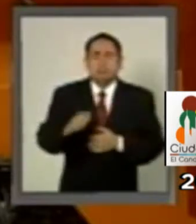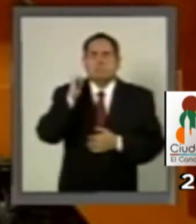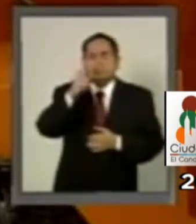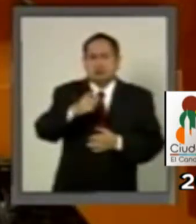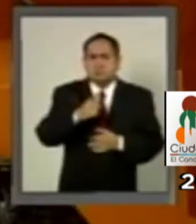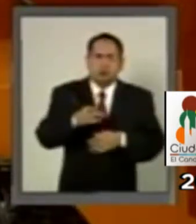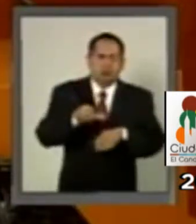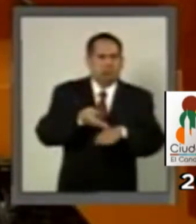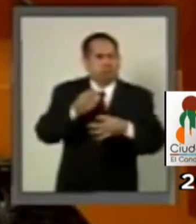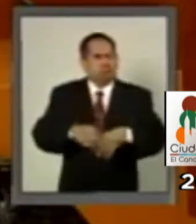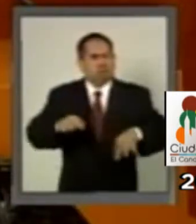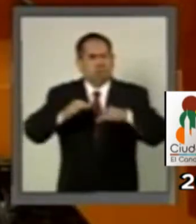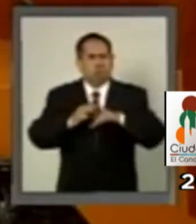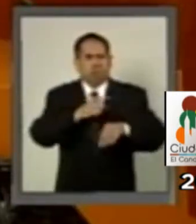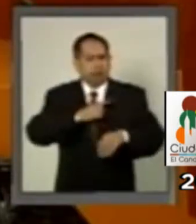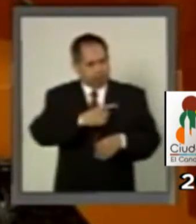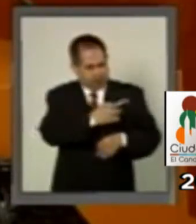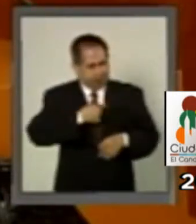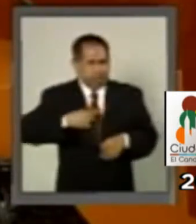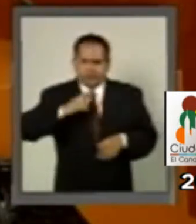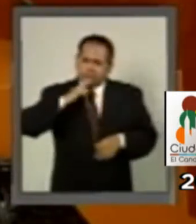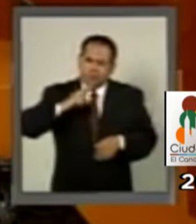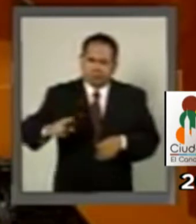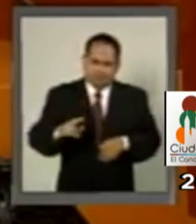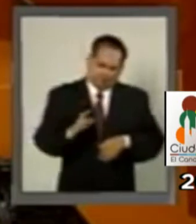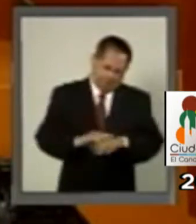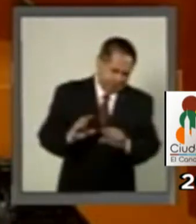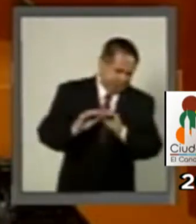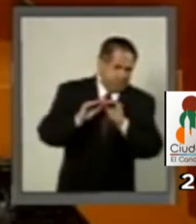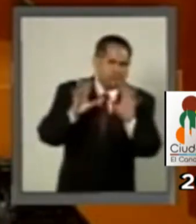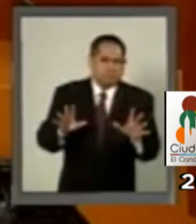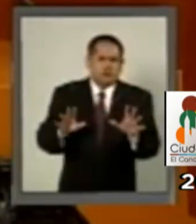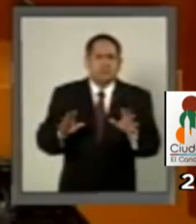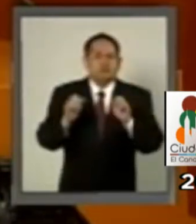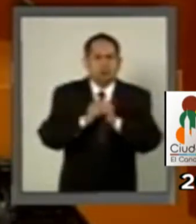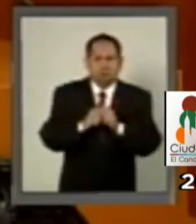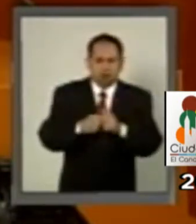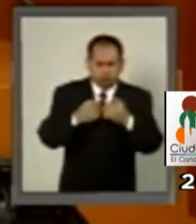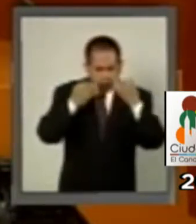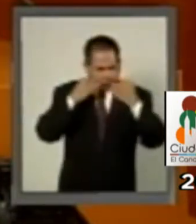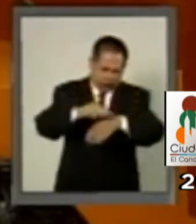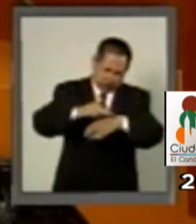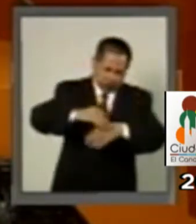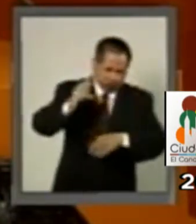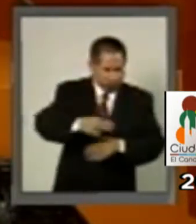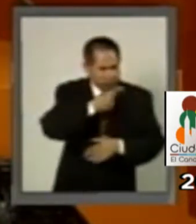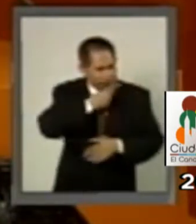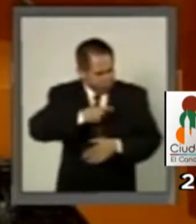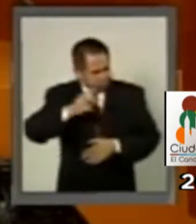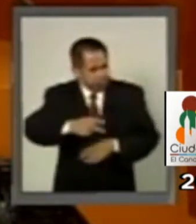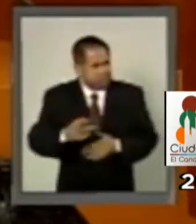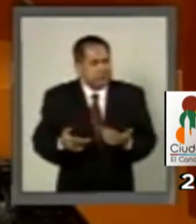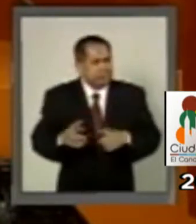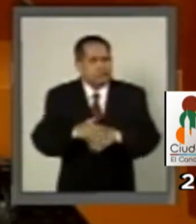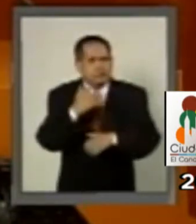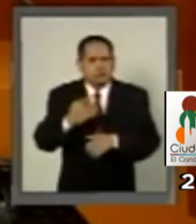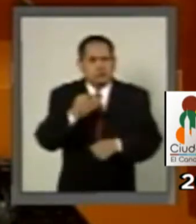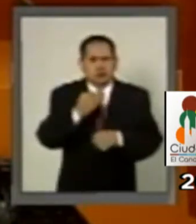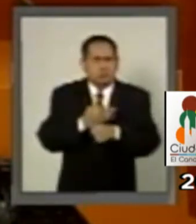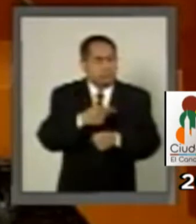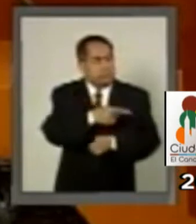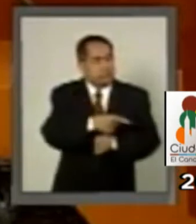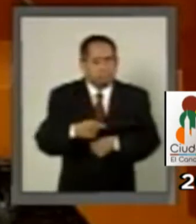federal por supuestos contratos fuera de ley y también de los presuntos vínculos que mantiene con empresas favoritas en el estado de Hidalgo. Está en